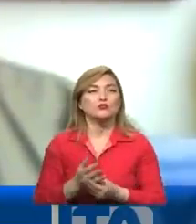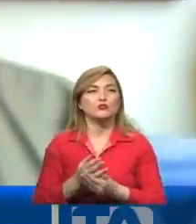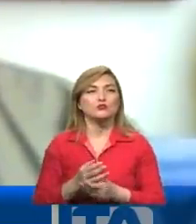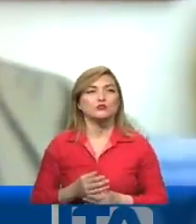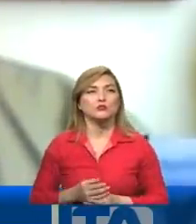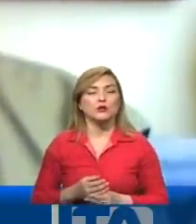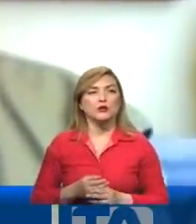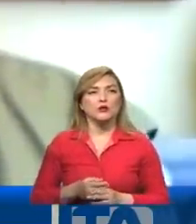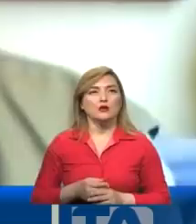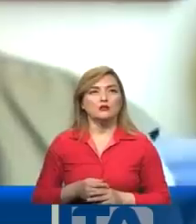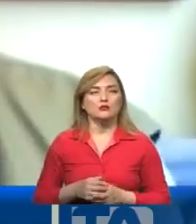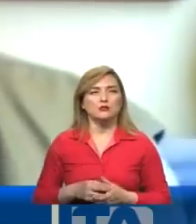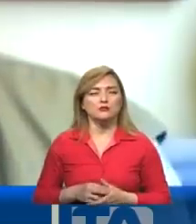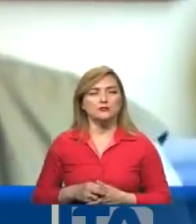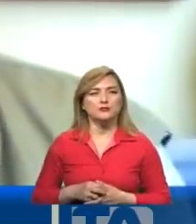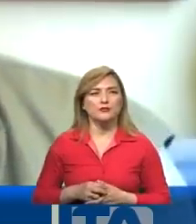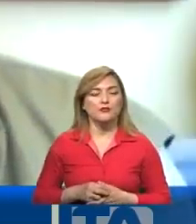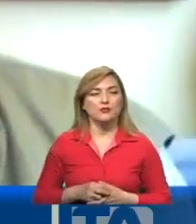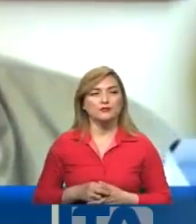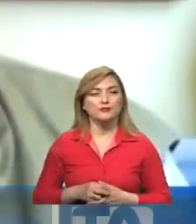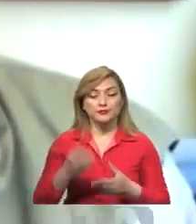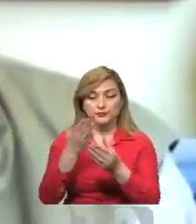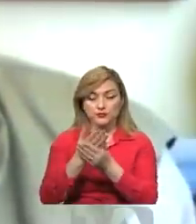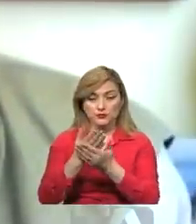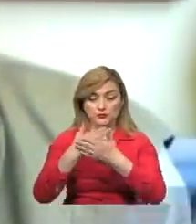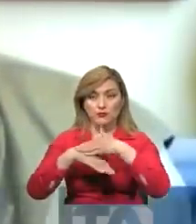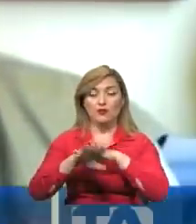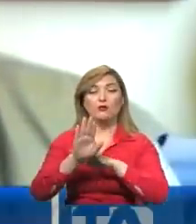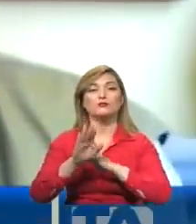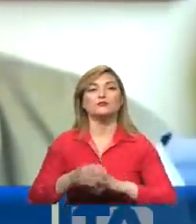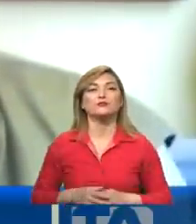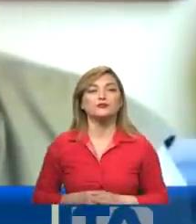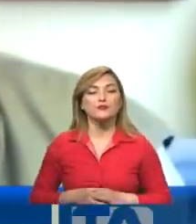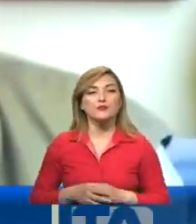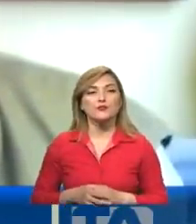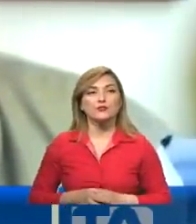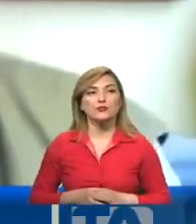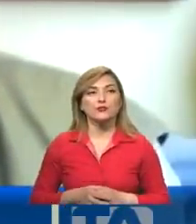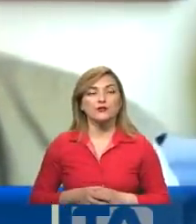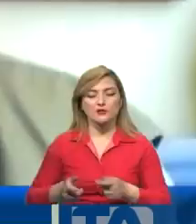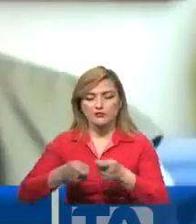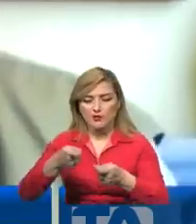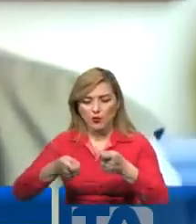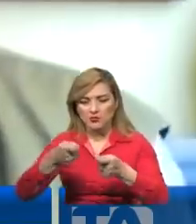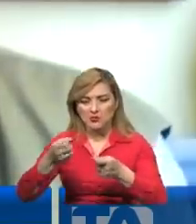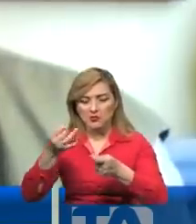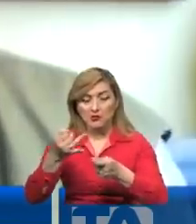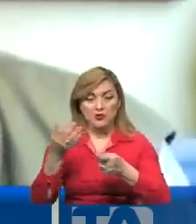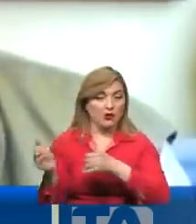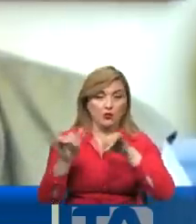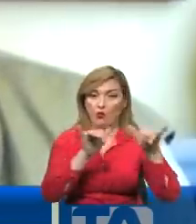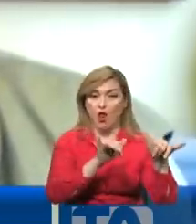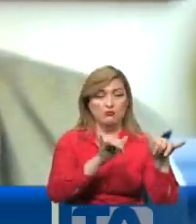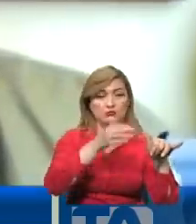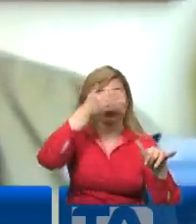ingresadas. Entonces, si es que ingresan esas actas y las tendencias se mantienen, entonces quien